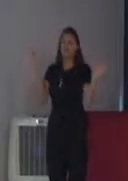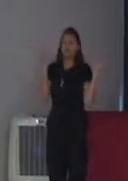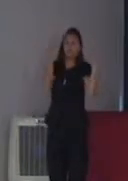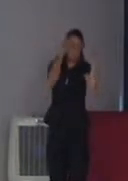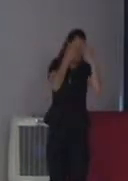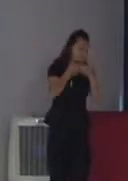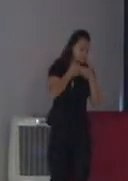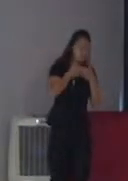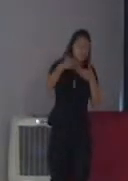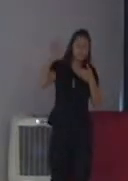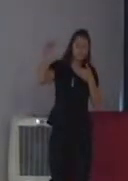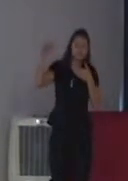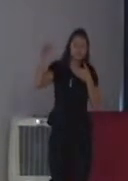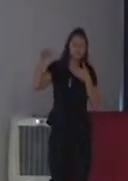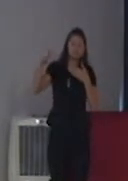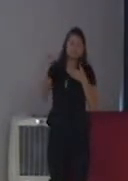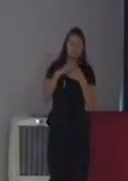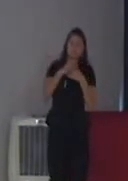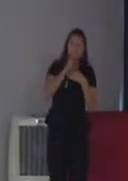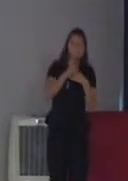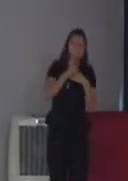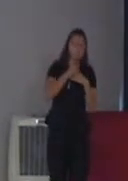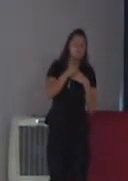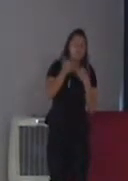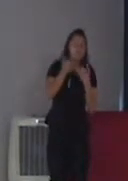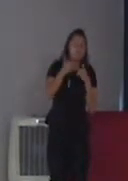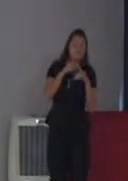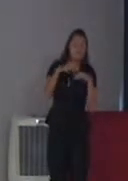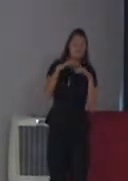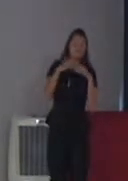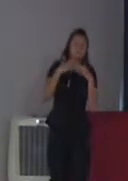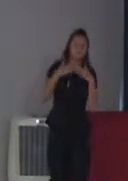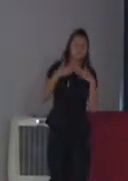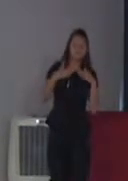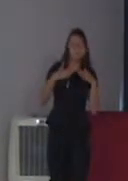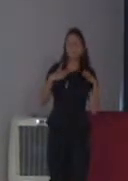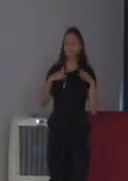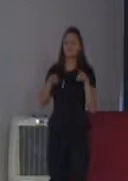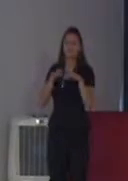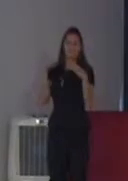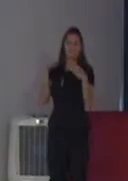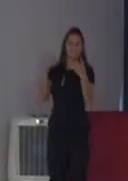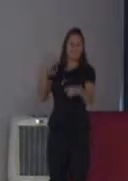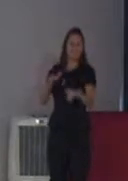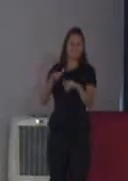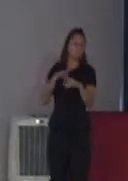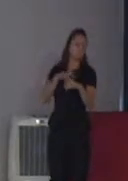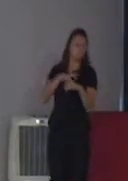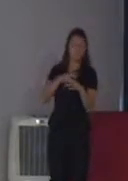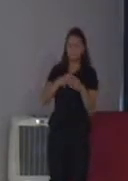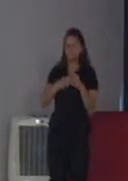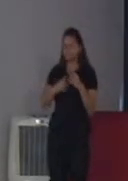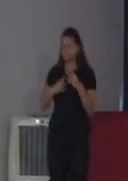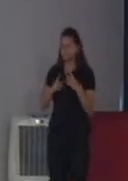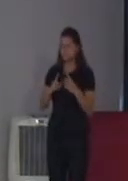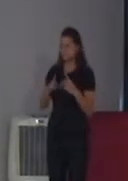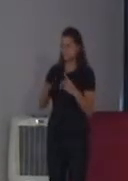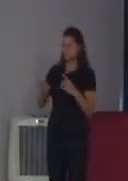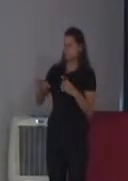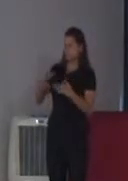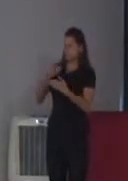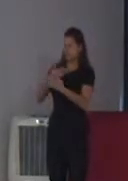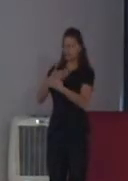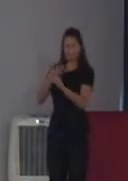lluvia, digamos, no hay nada. Después de la guerra como que todo el mundo empieza a salir y lo que empieza a salir es población con discapacidad. Y entonces la pregunta